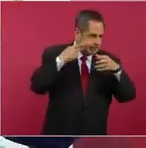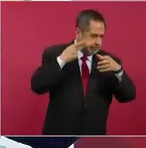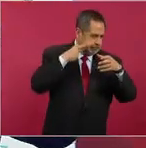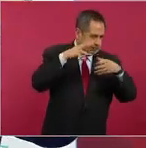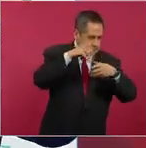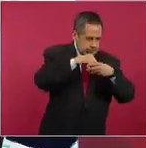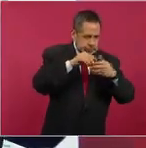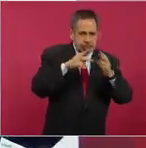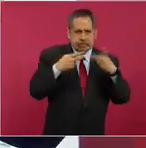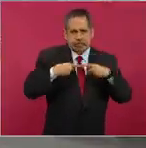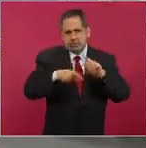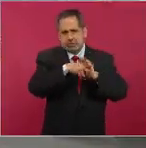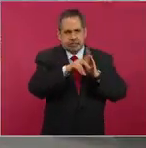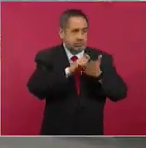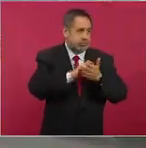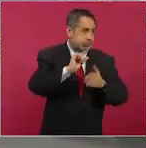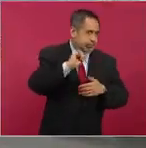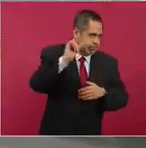los periodistas,